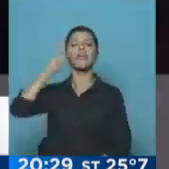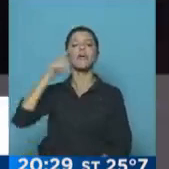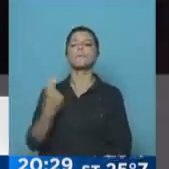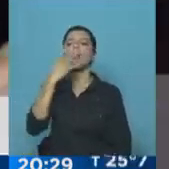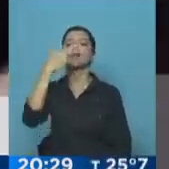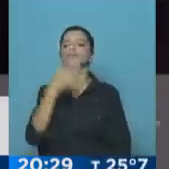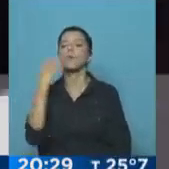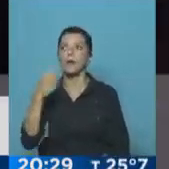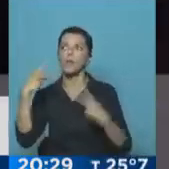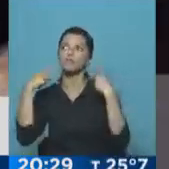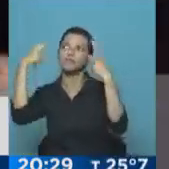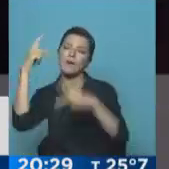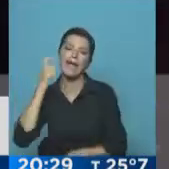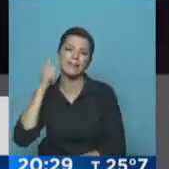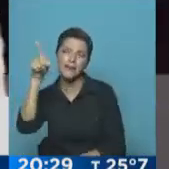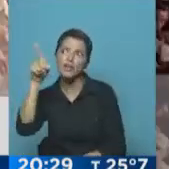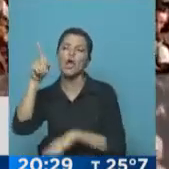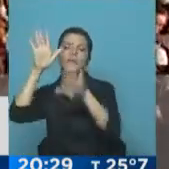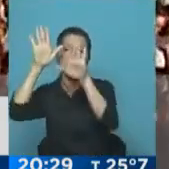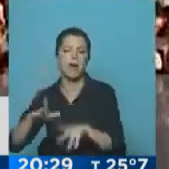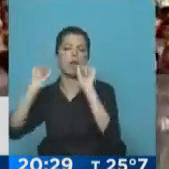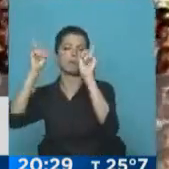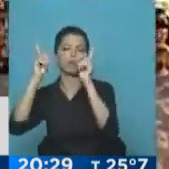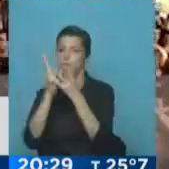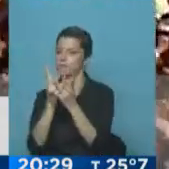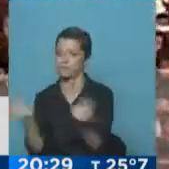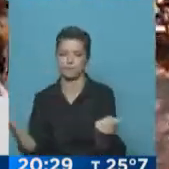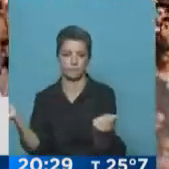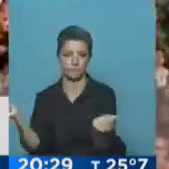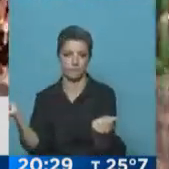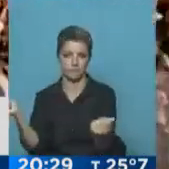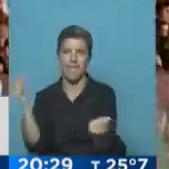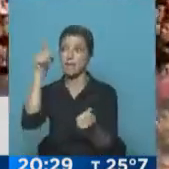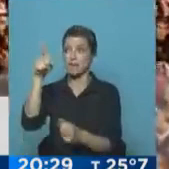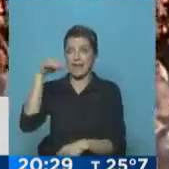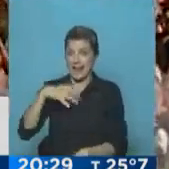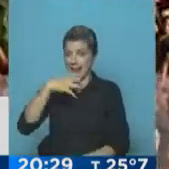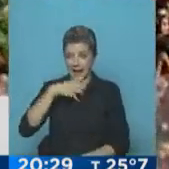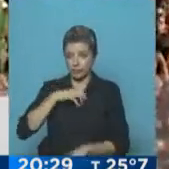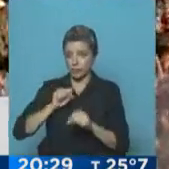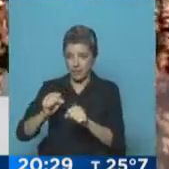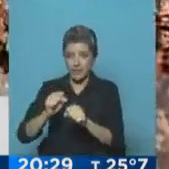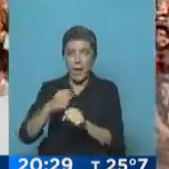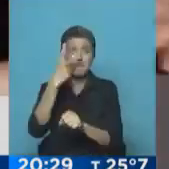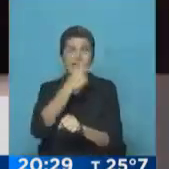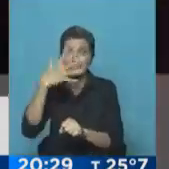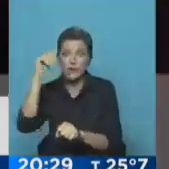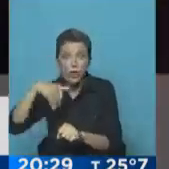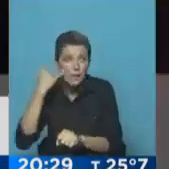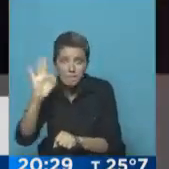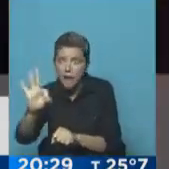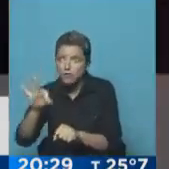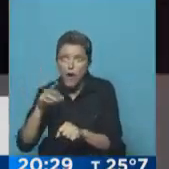Entre Ríos a levantar la huelga docente. No habían empezado las clases al 25 de mayo del